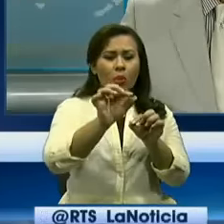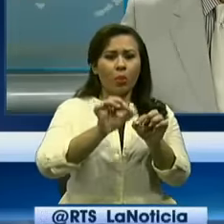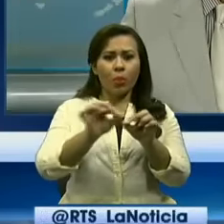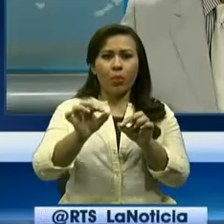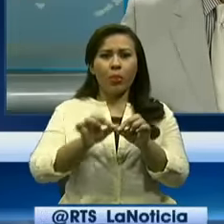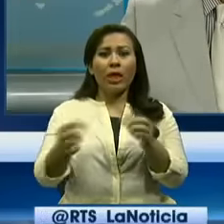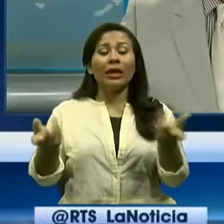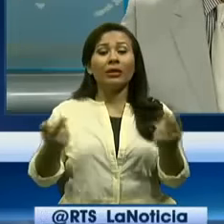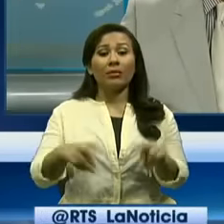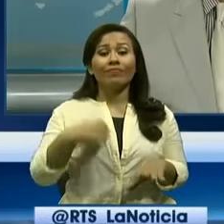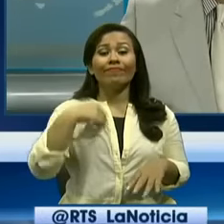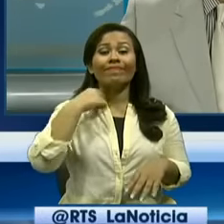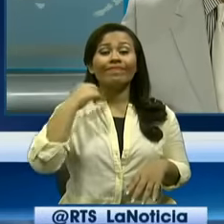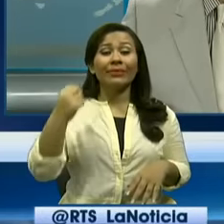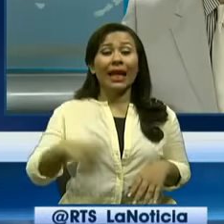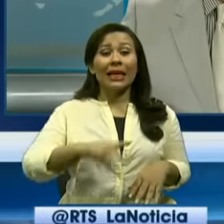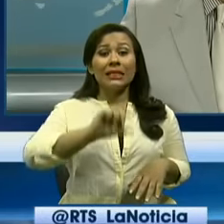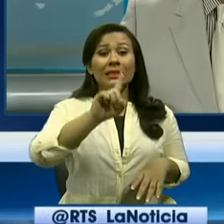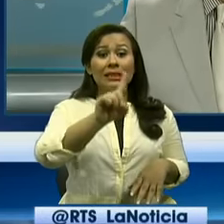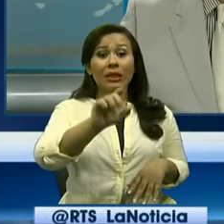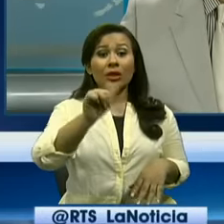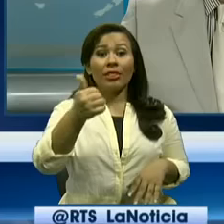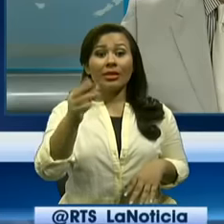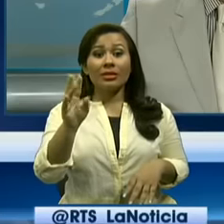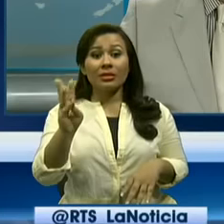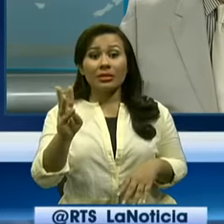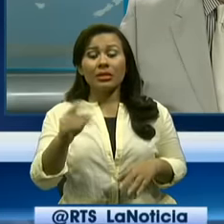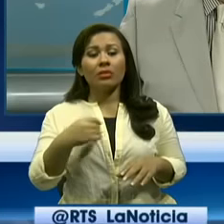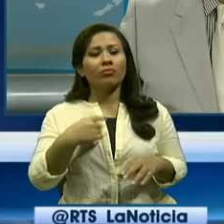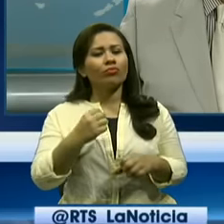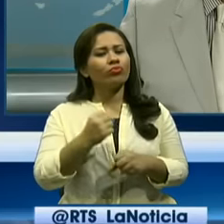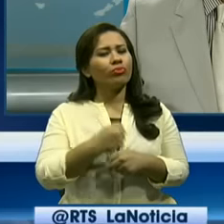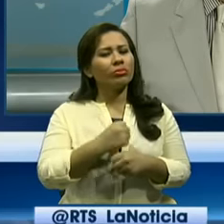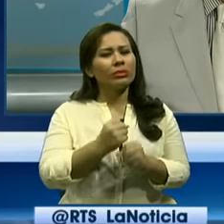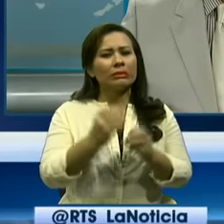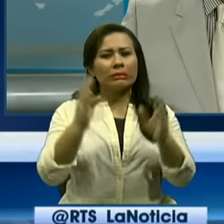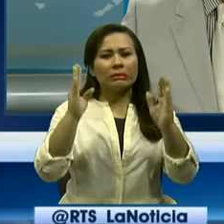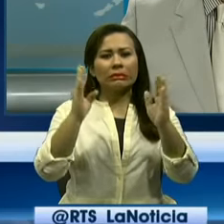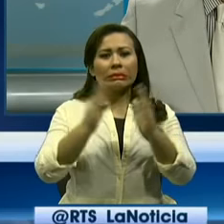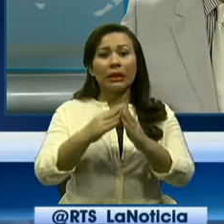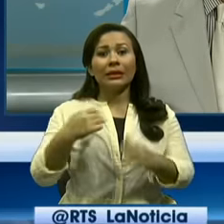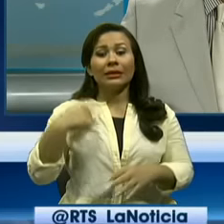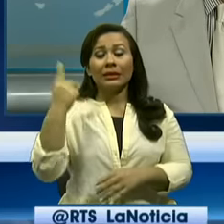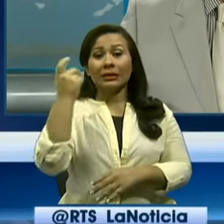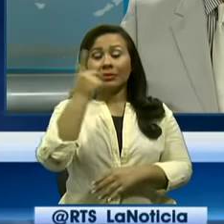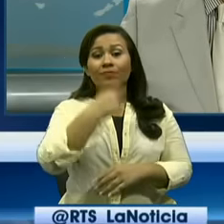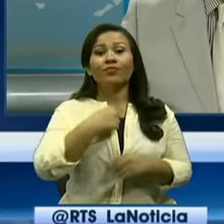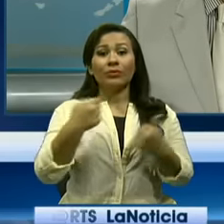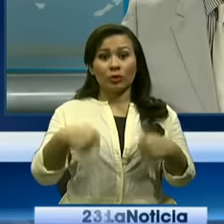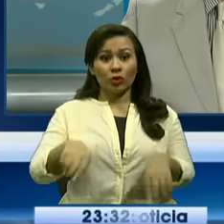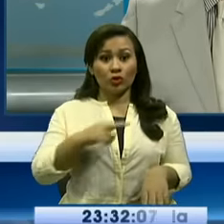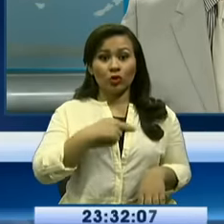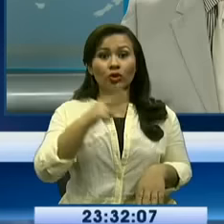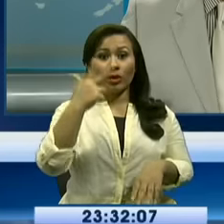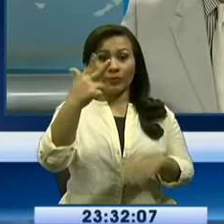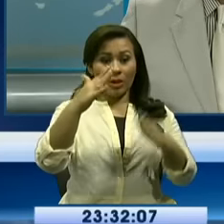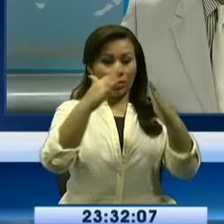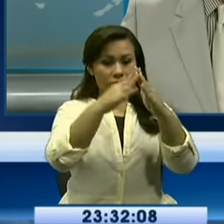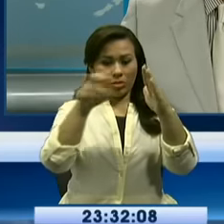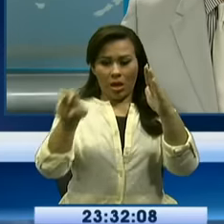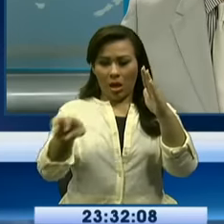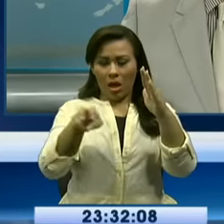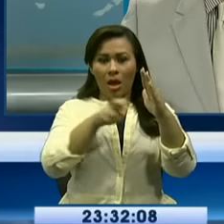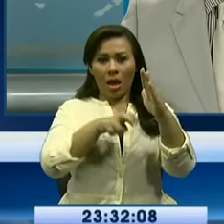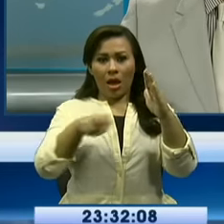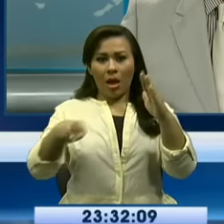187 casas afectadas. Significa que estas tienen daños en sus estructuras. Tenemos 3 albergues activos actualmente, tenemos